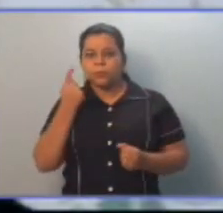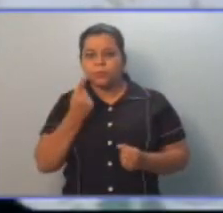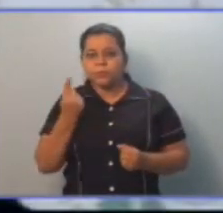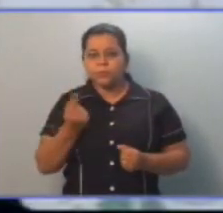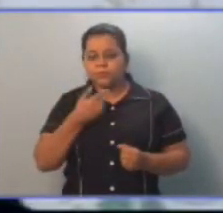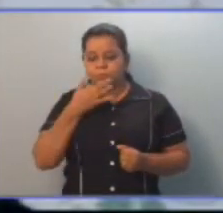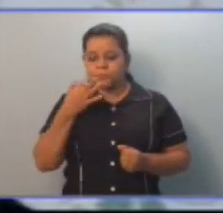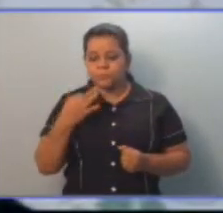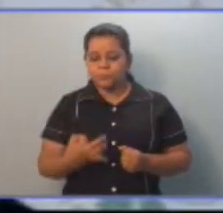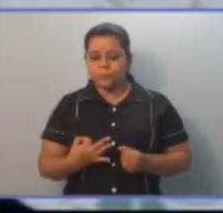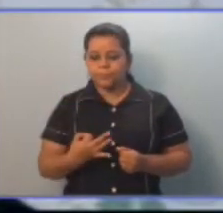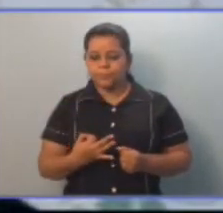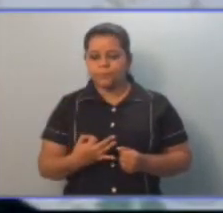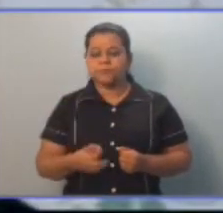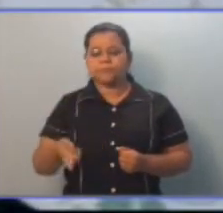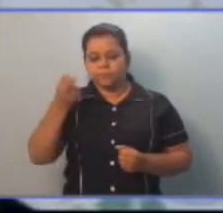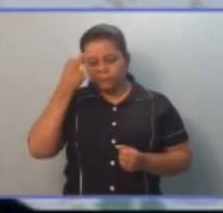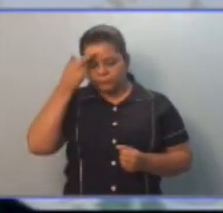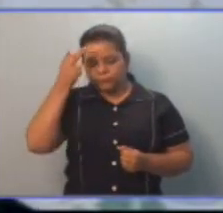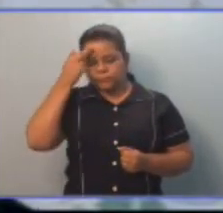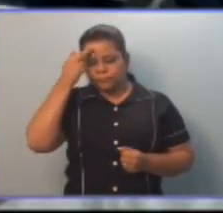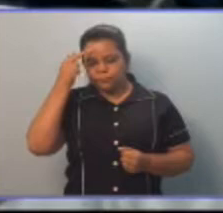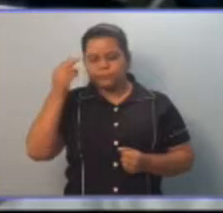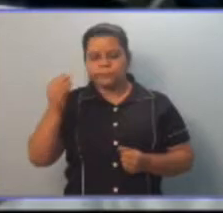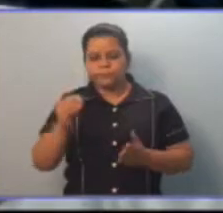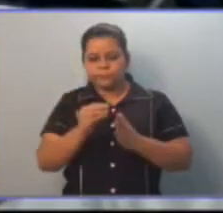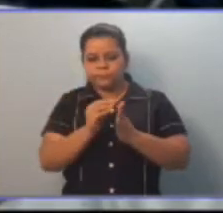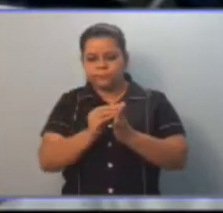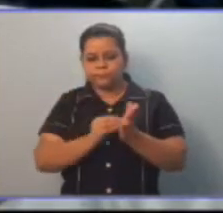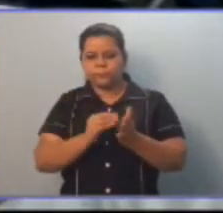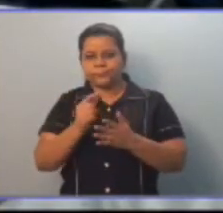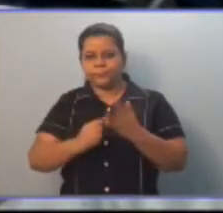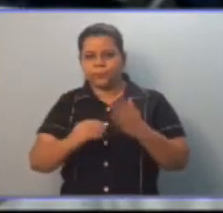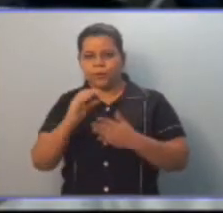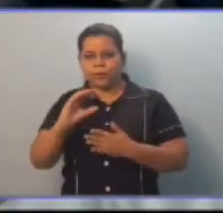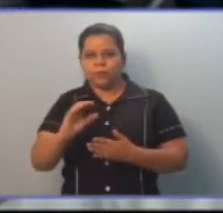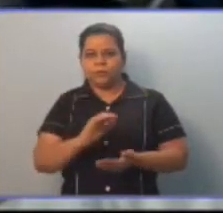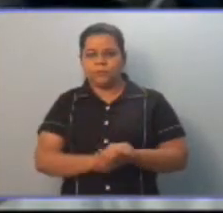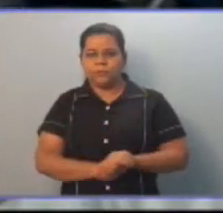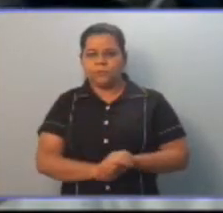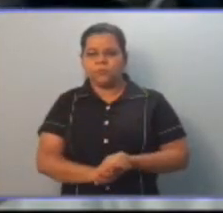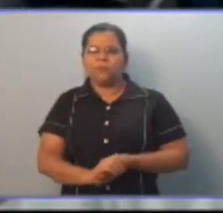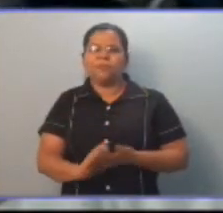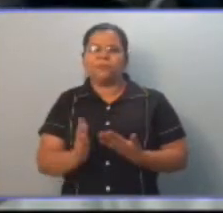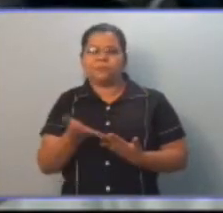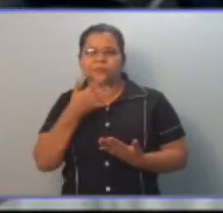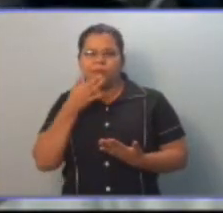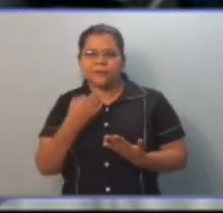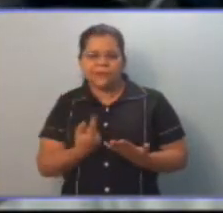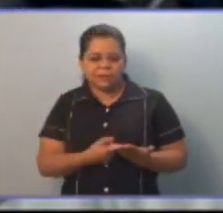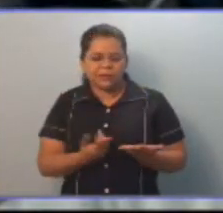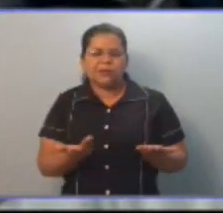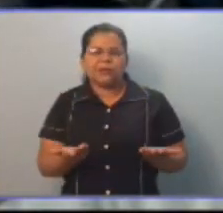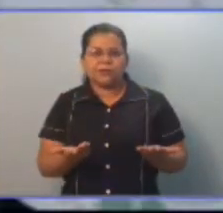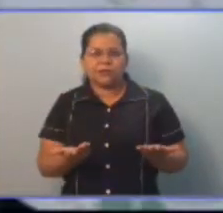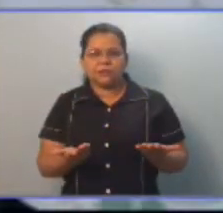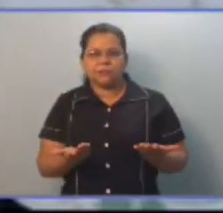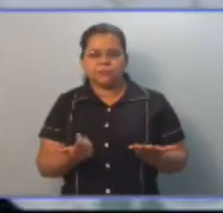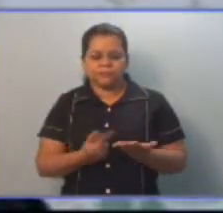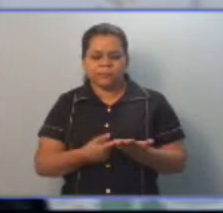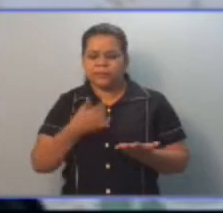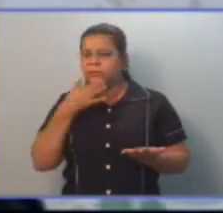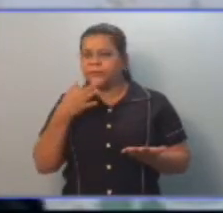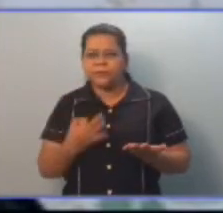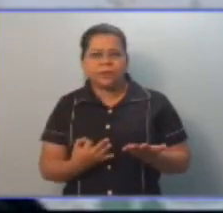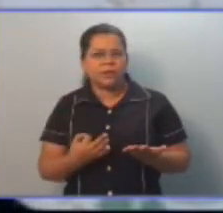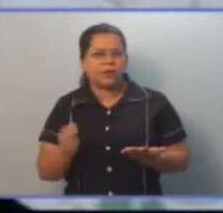verdad en razón del contenido humanista de la Constitución. ¿Y qué es esa verdad? Esa verdad no es, y la